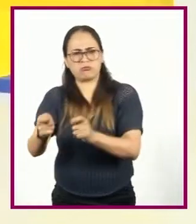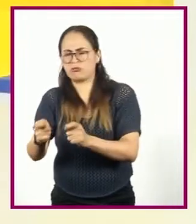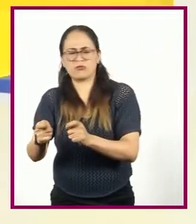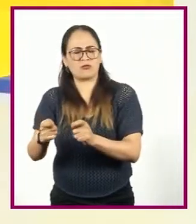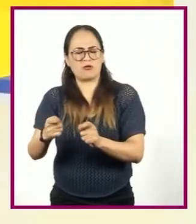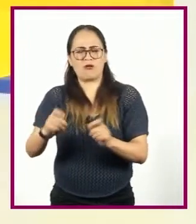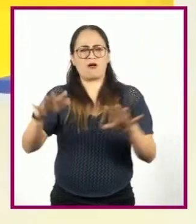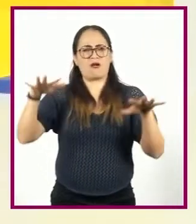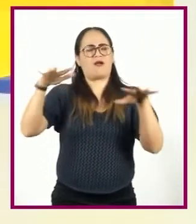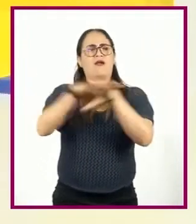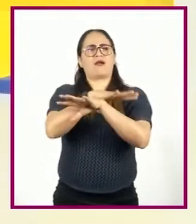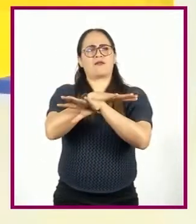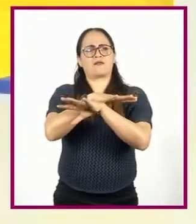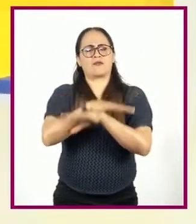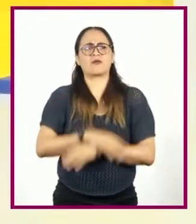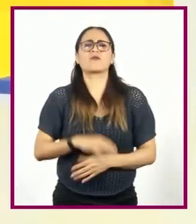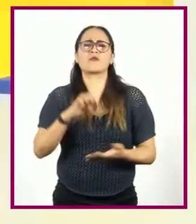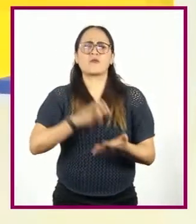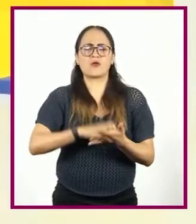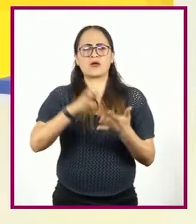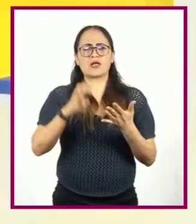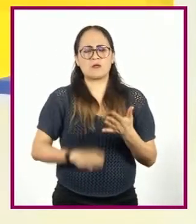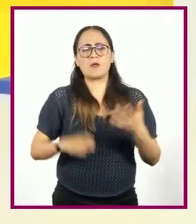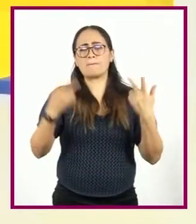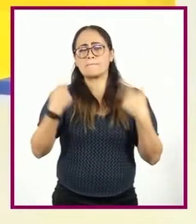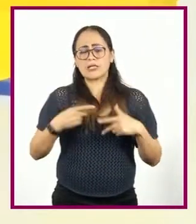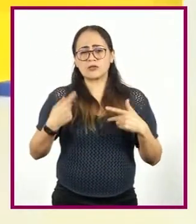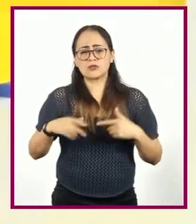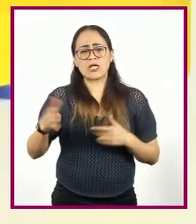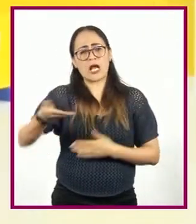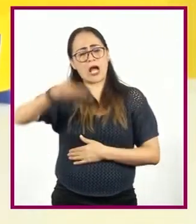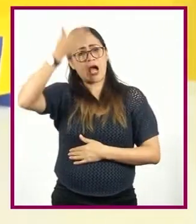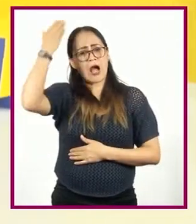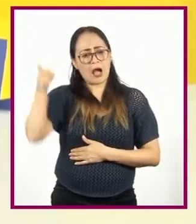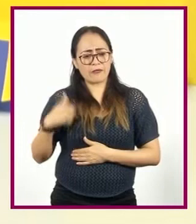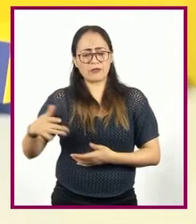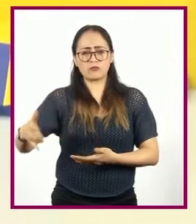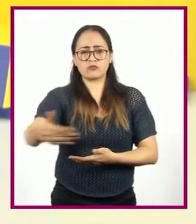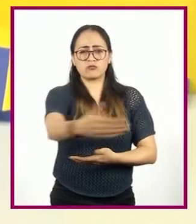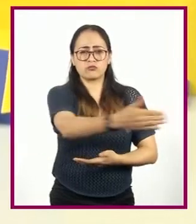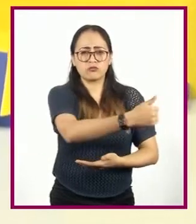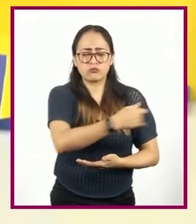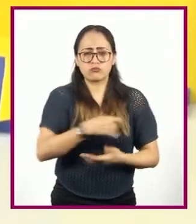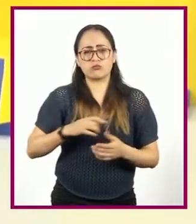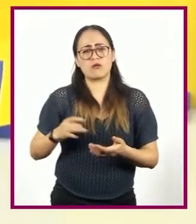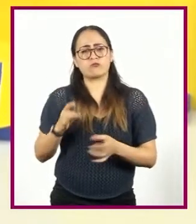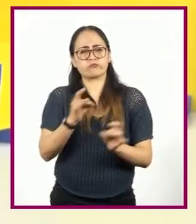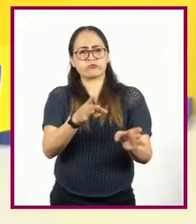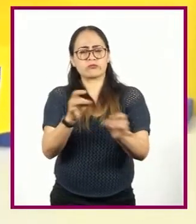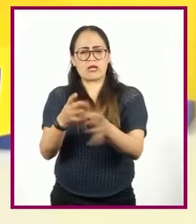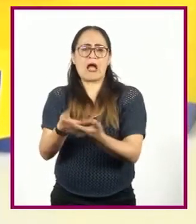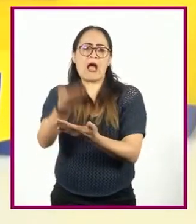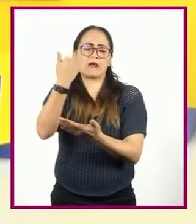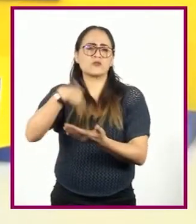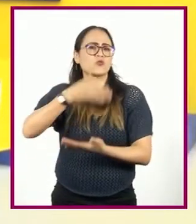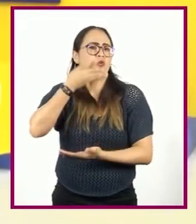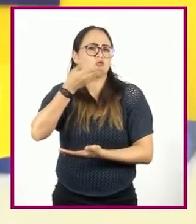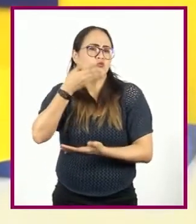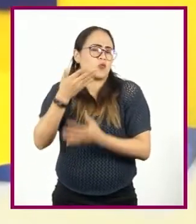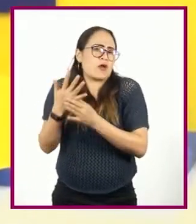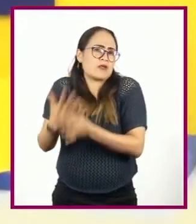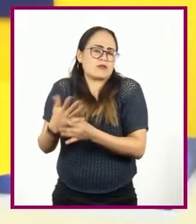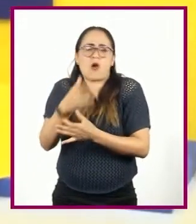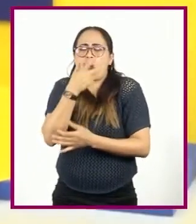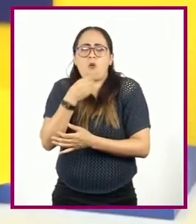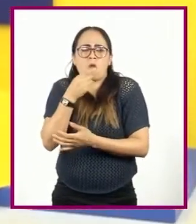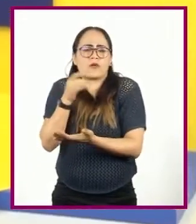más extendidas sobre los antiguos cazadores-recolectores era que los hombres cazaban y las mujeres recolectaban plantas para